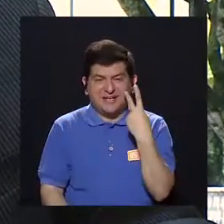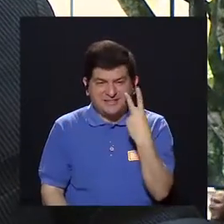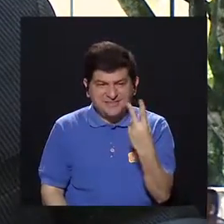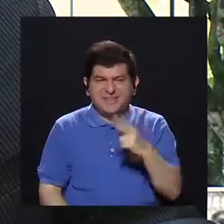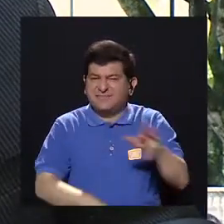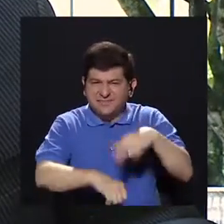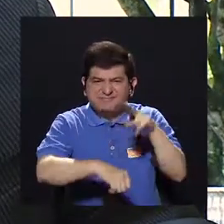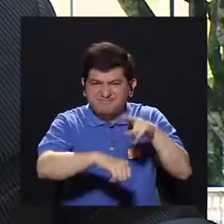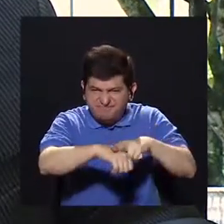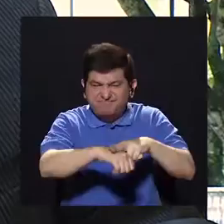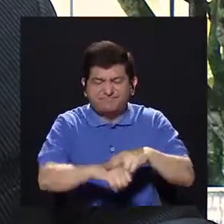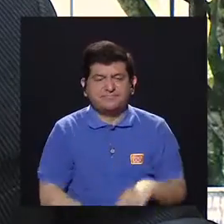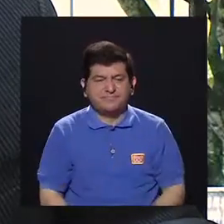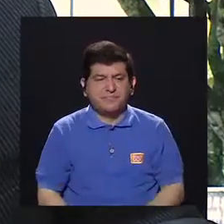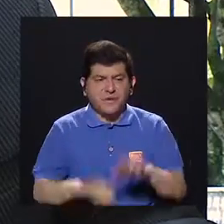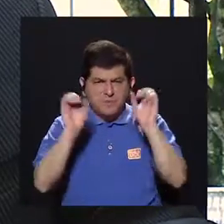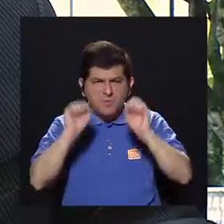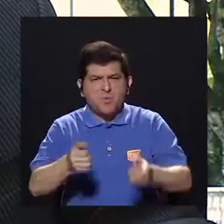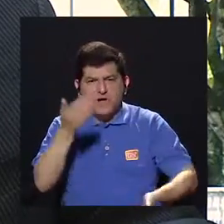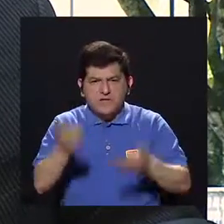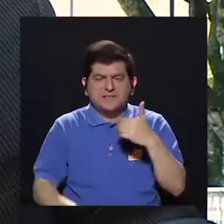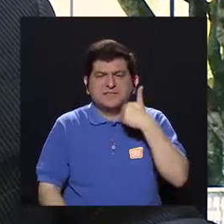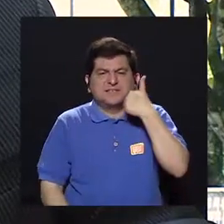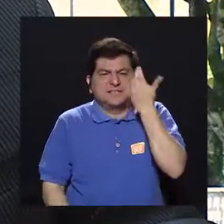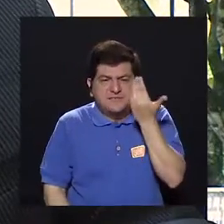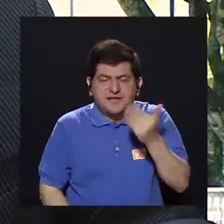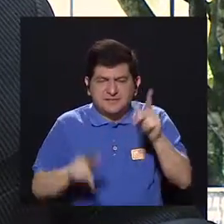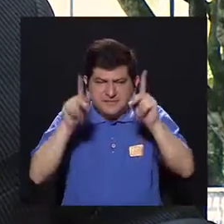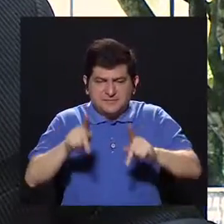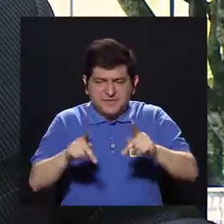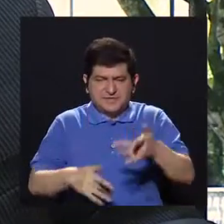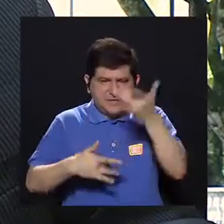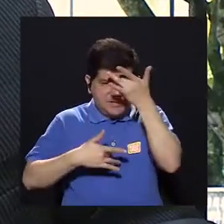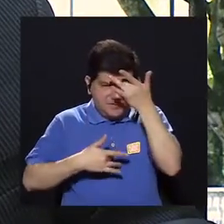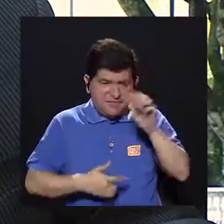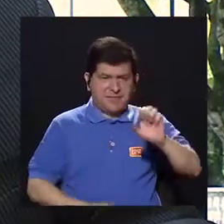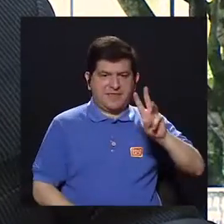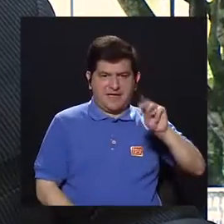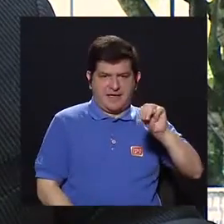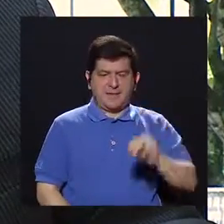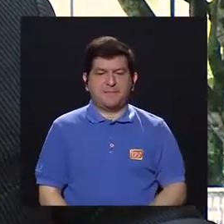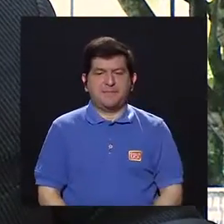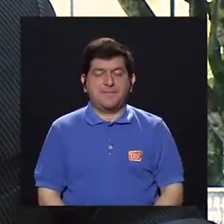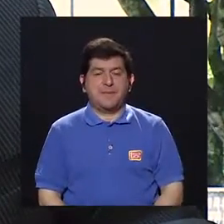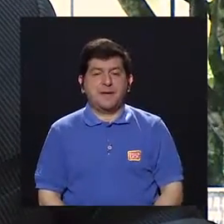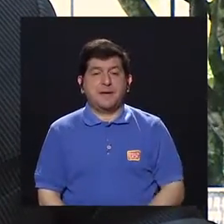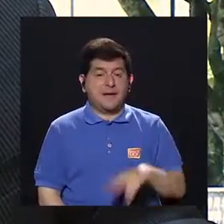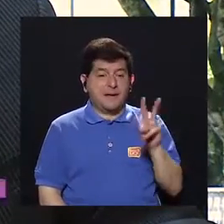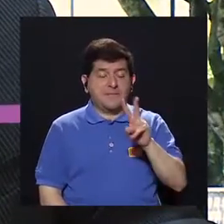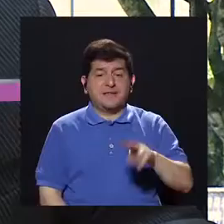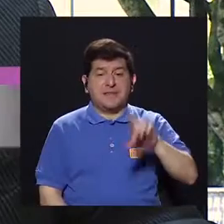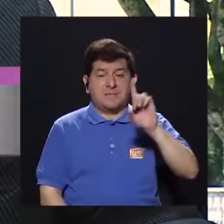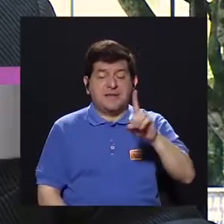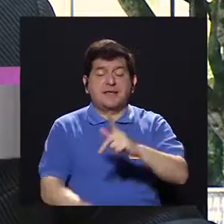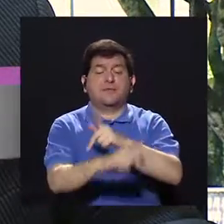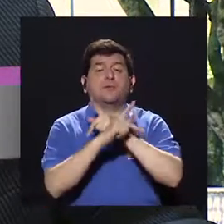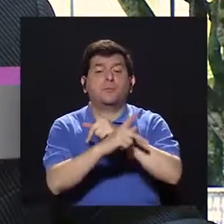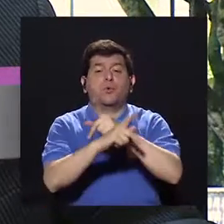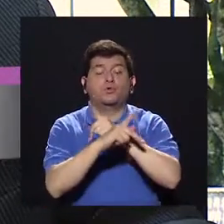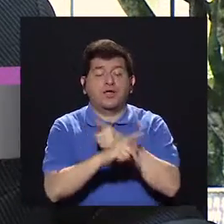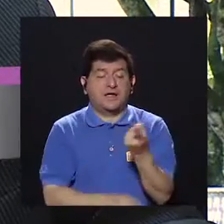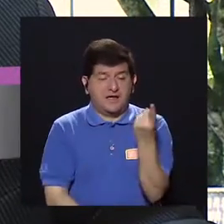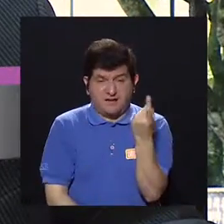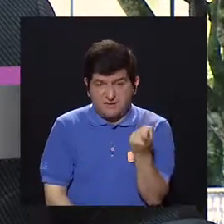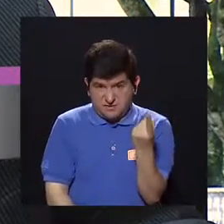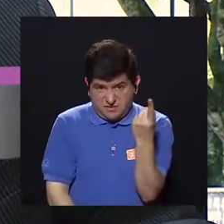muy frecuente, podría también predisponer a que tuvieran esclerosis múltiple. En otras palabras, la vitamina D se considera como un protector,